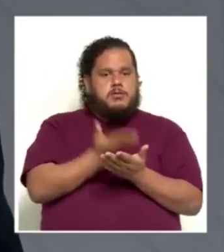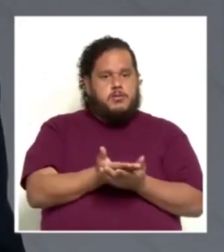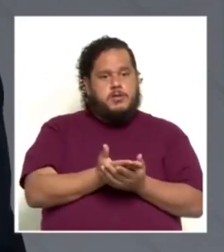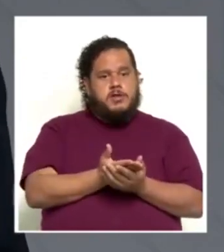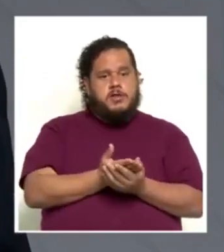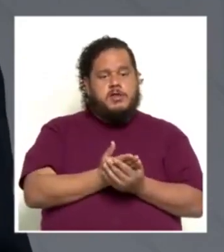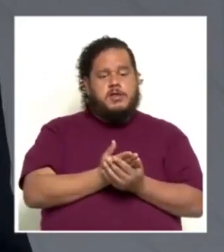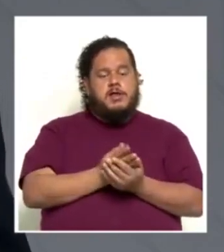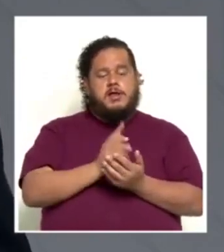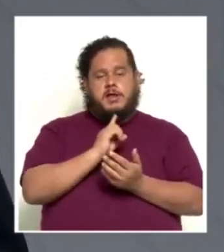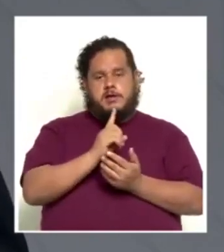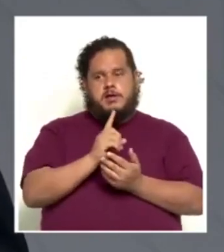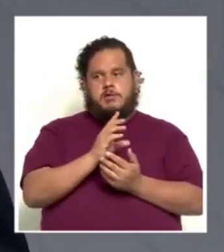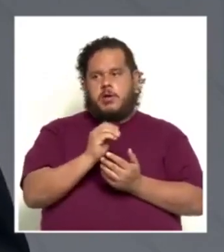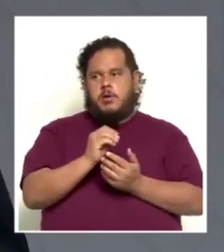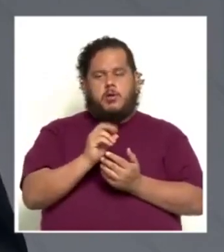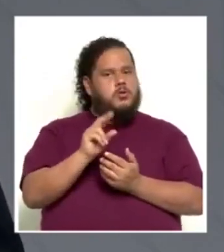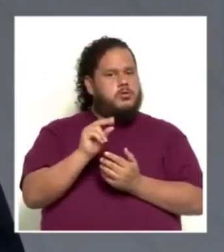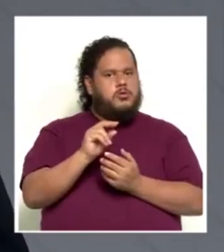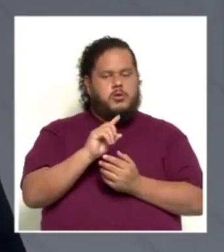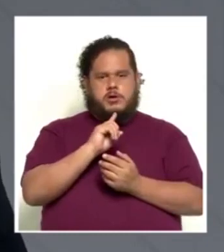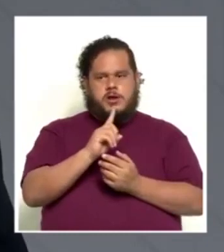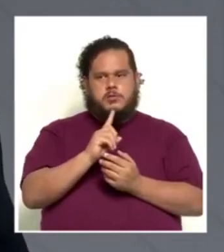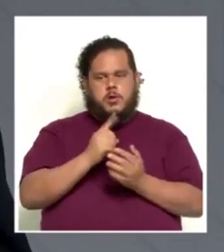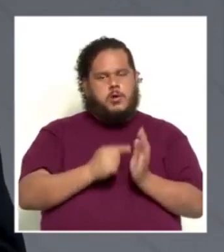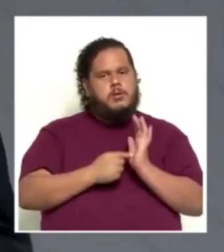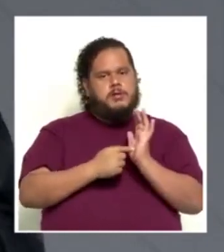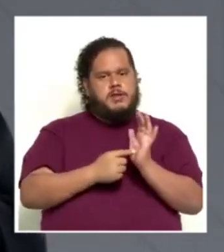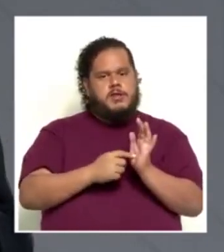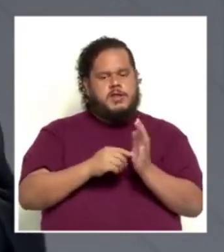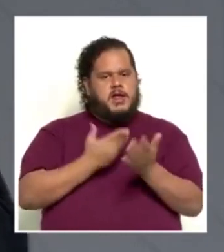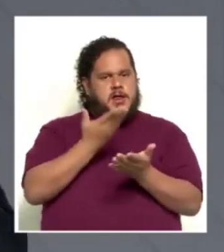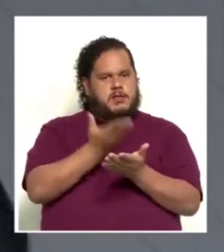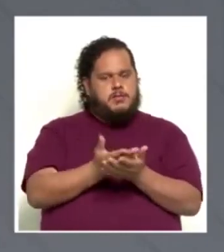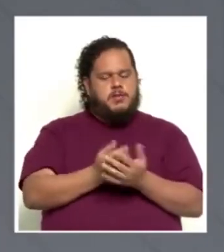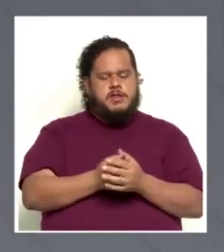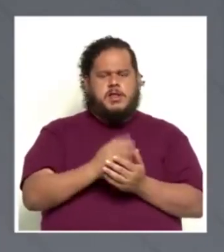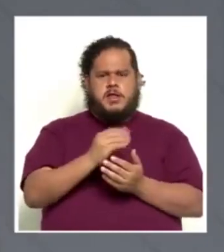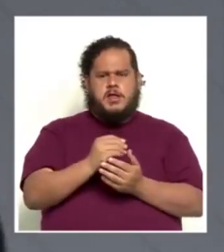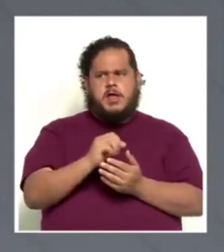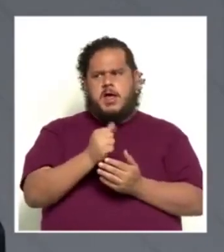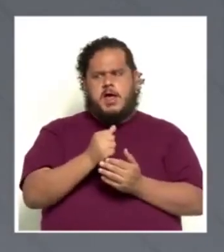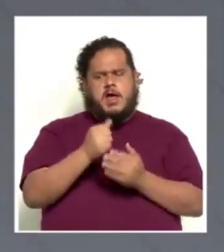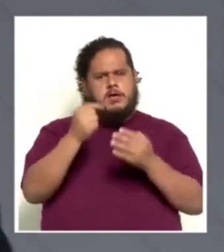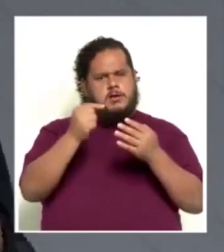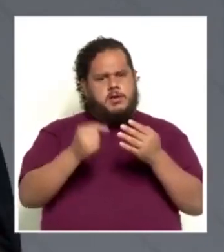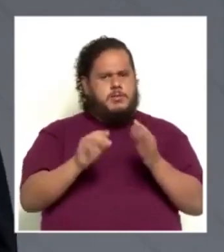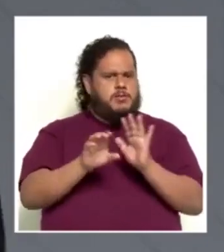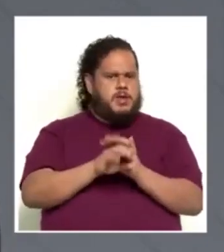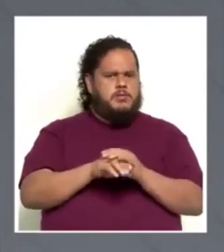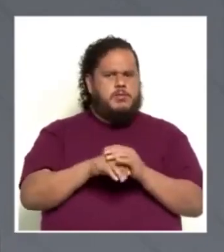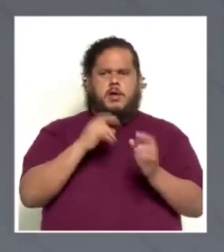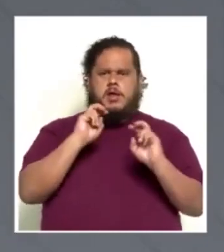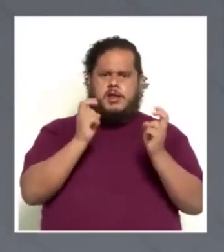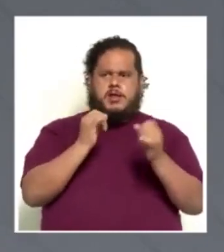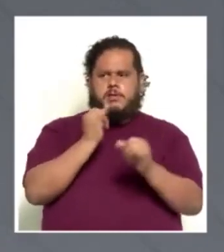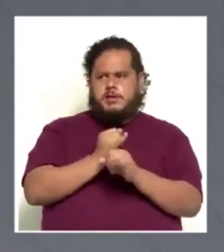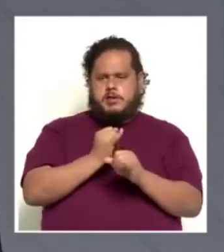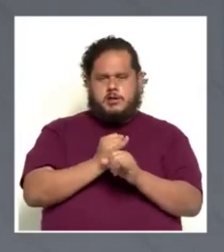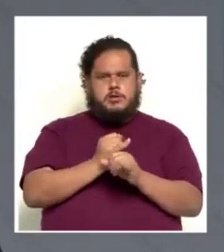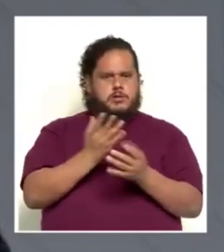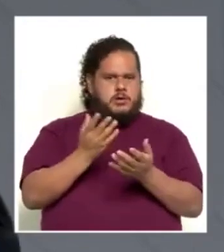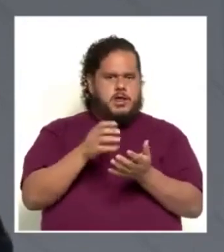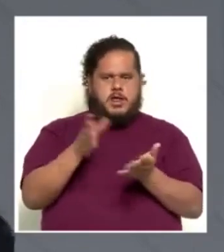¿verdad? El realismo o irrealismo que esté presente en las propuestas, y me parece que hay una otra serie, por ejemplo, el tema de la institucionalidad, sin duda